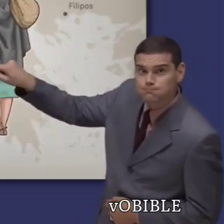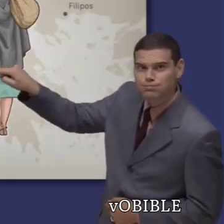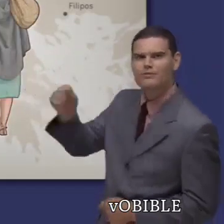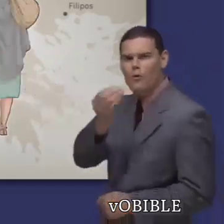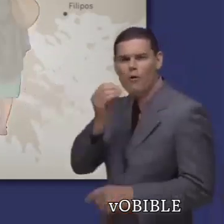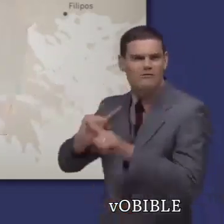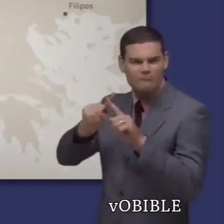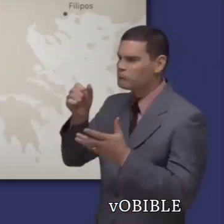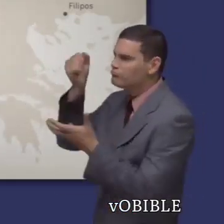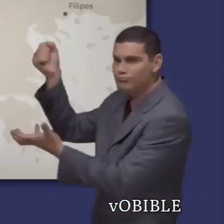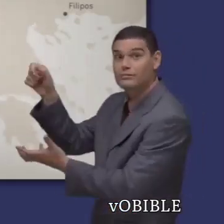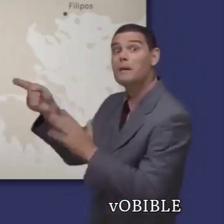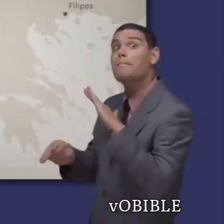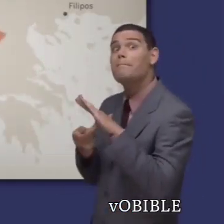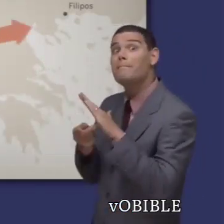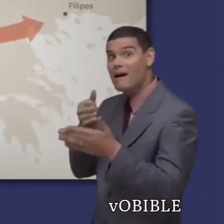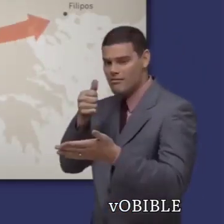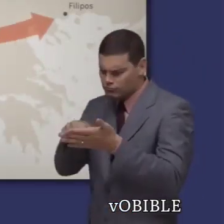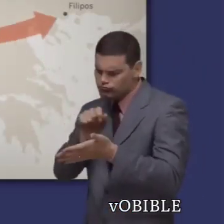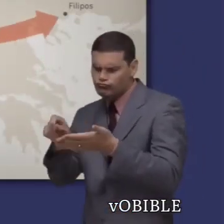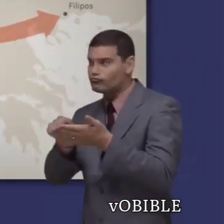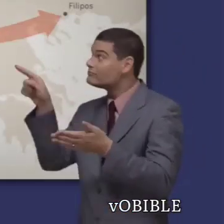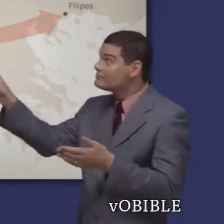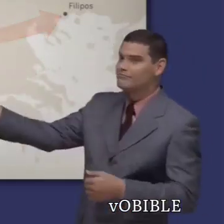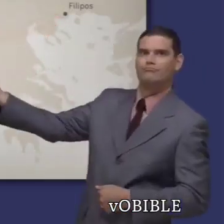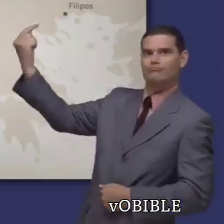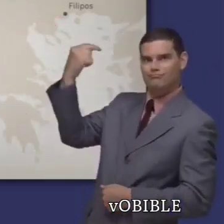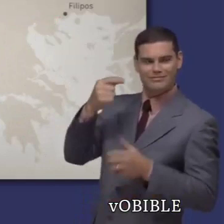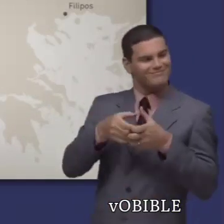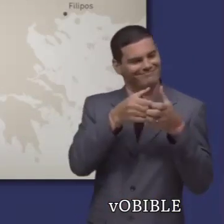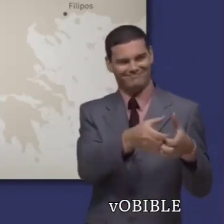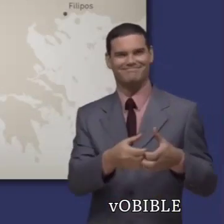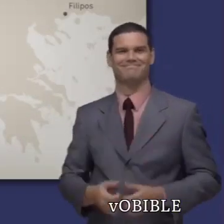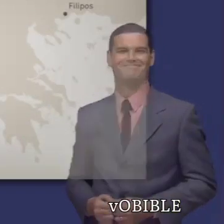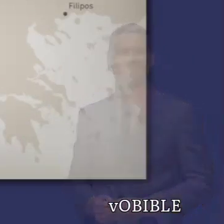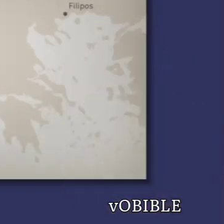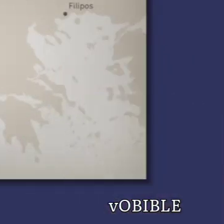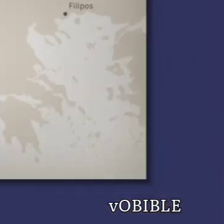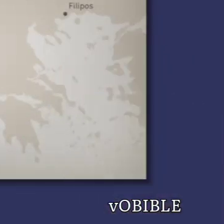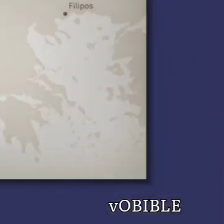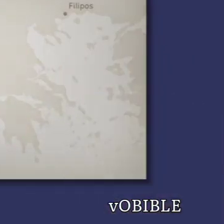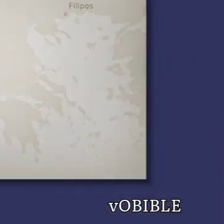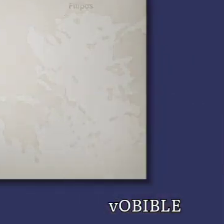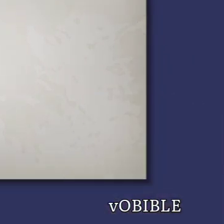Pablo. Después, Pablo le encargó a Epafrodito que llevara su carta inspirada a la congregación de Filipos.